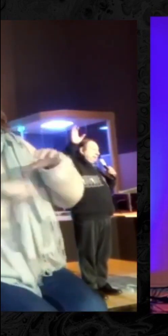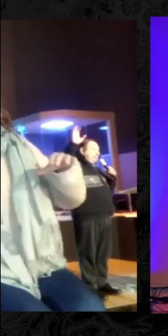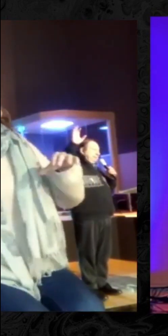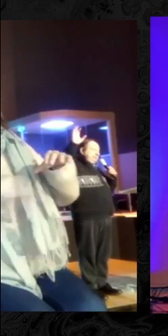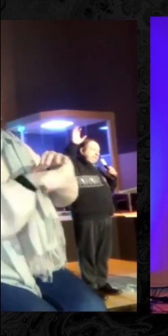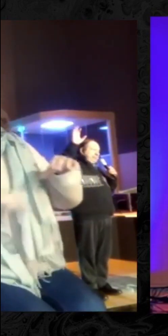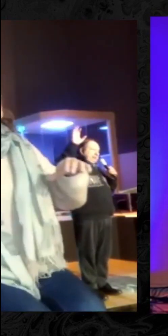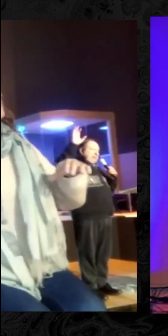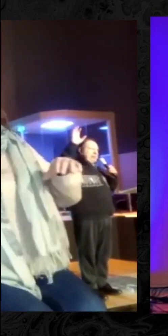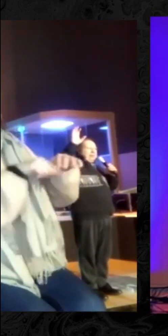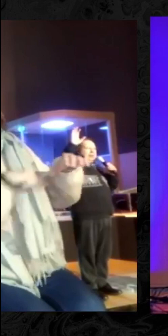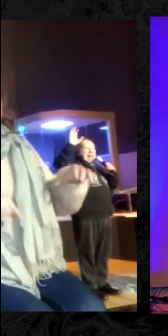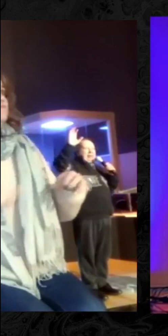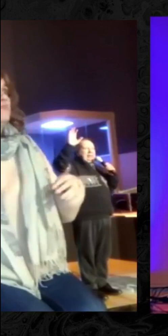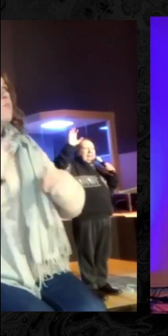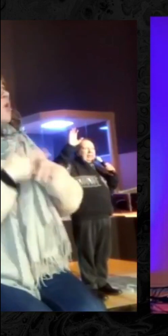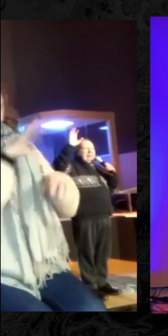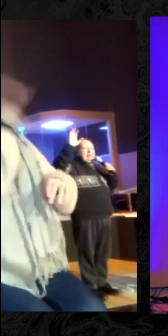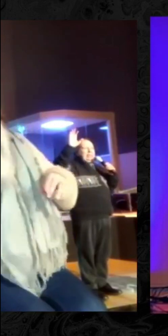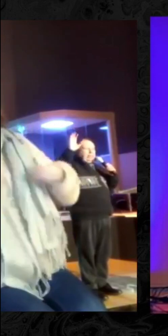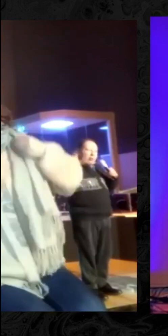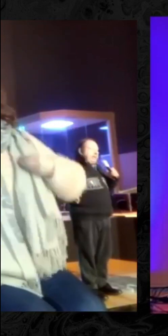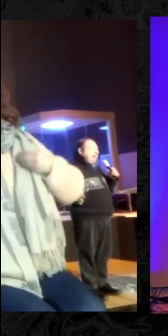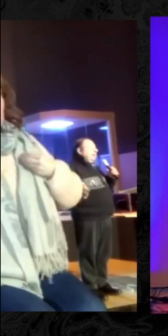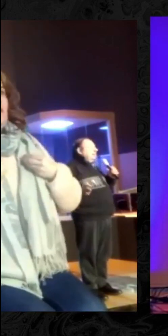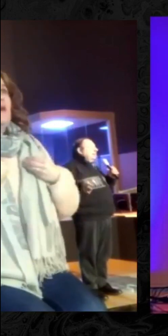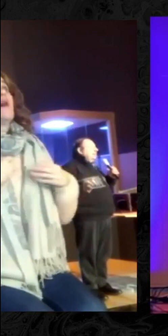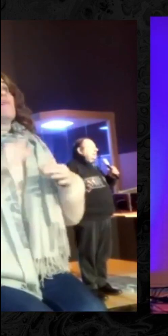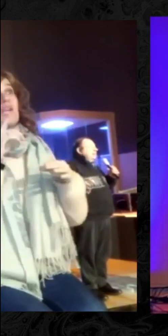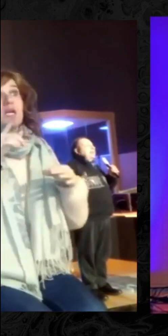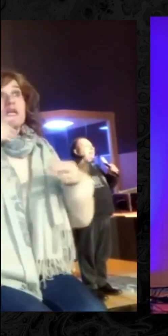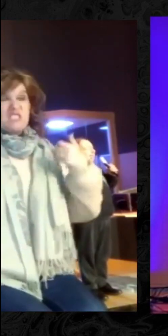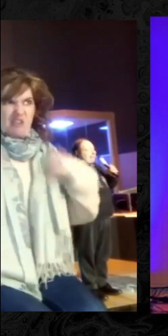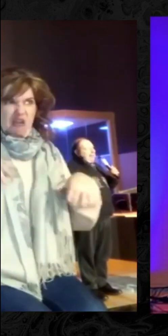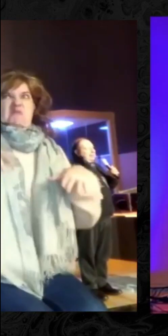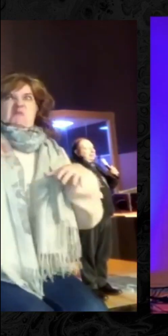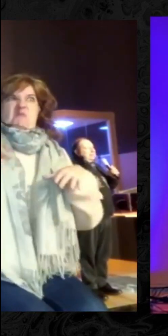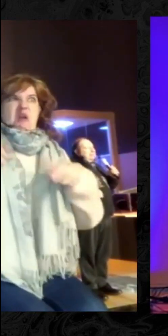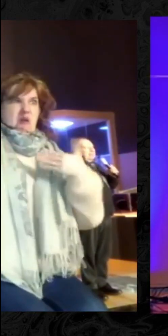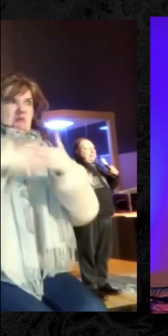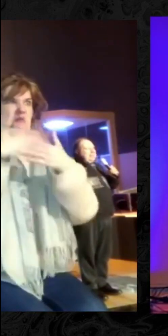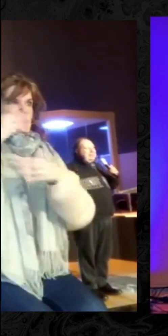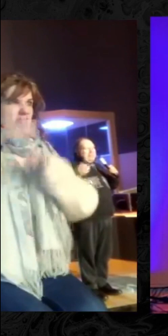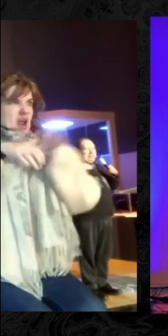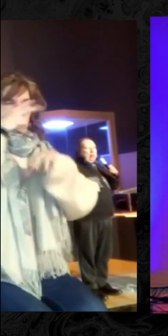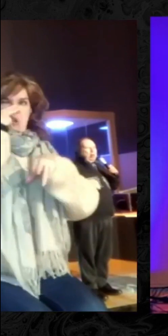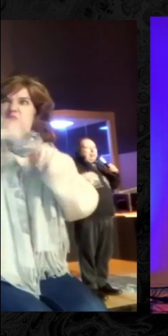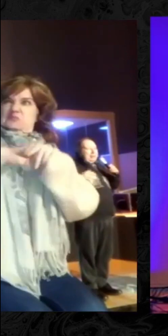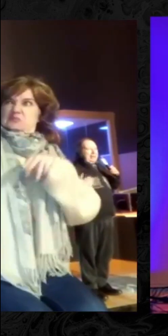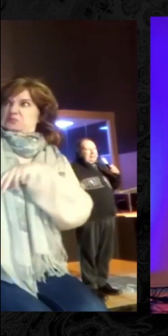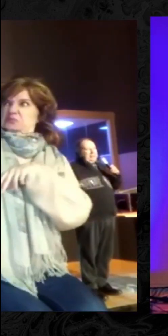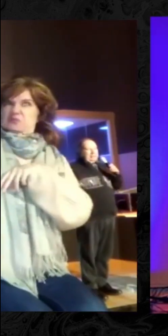nos guarde por tan fuerte Amén porque la maldad Es demasiado